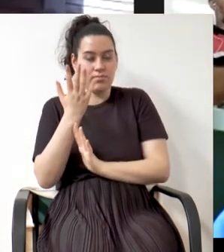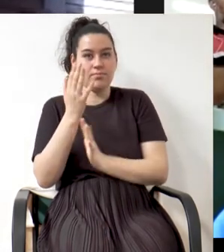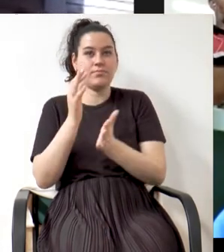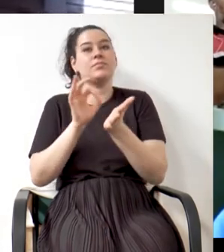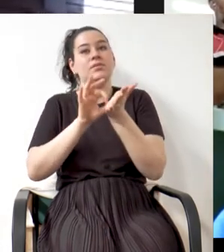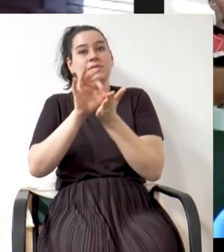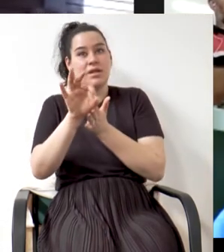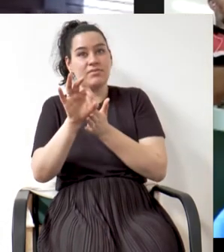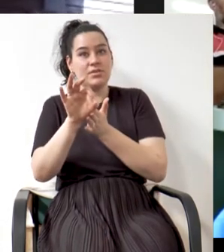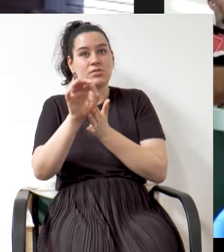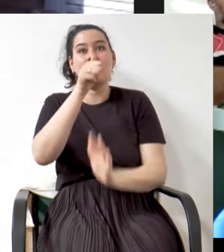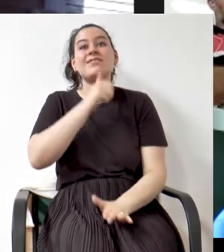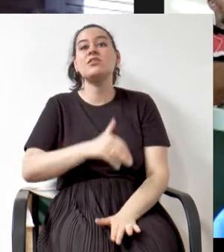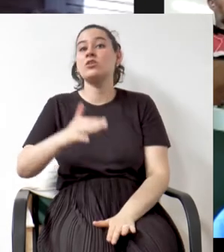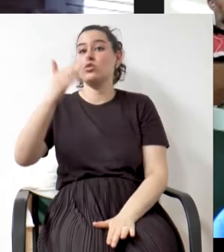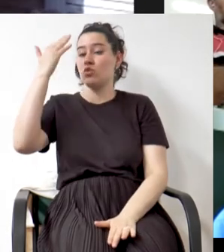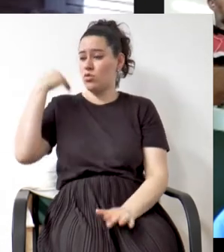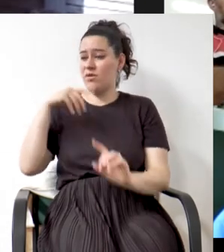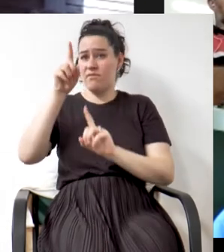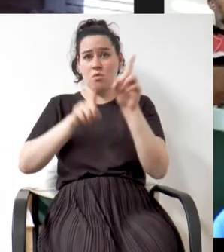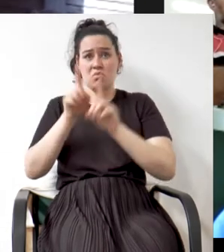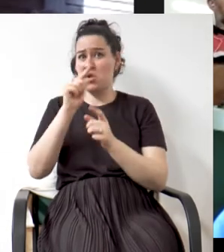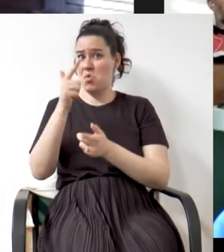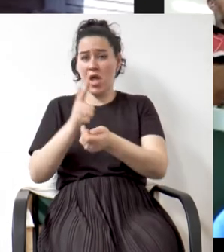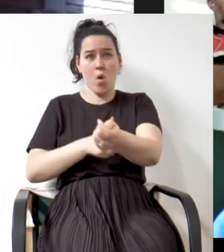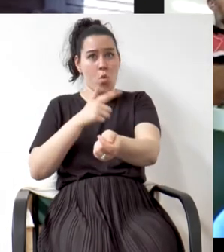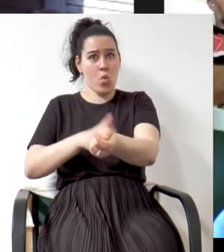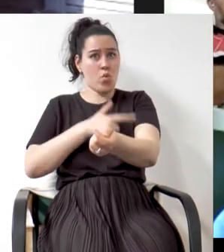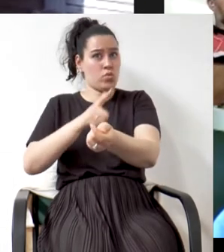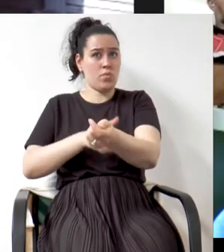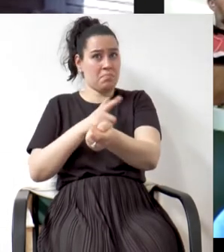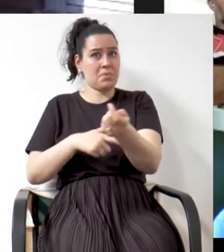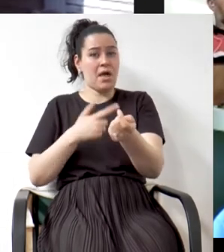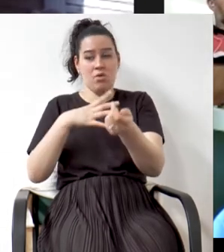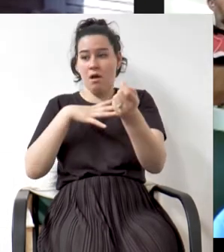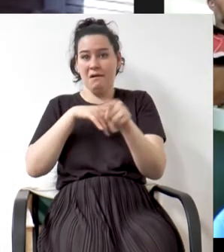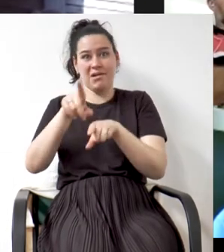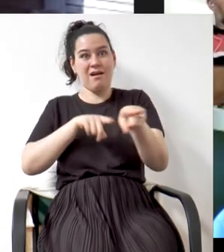servicios que a los ojos de la historia de la universidad no estábamos acostumbrados a ver.